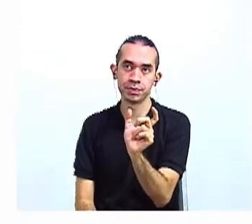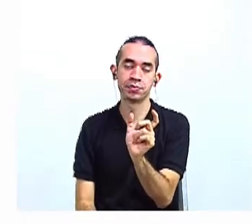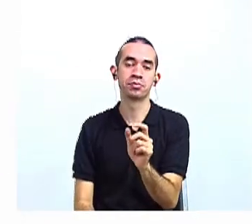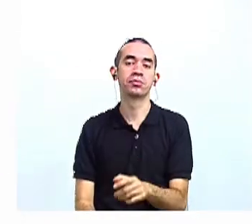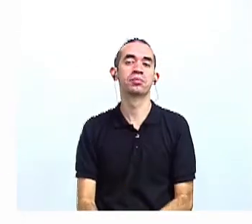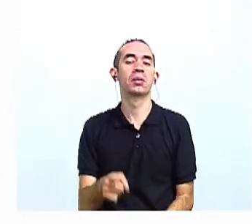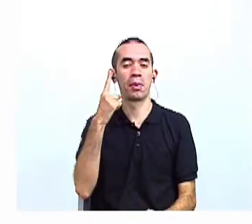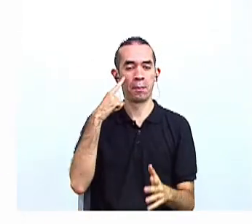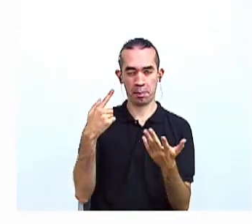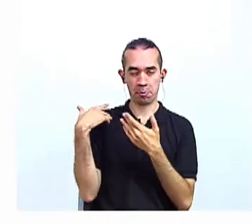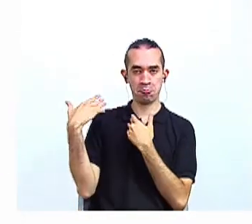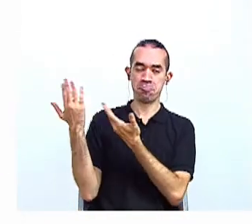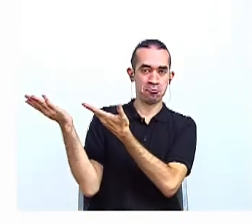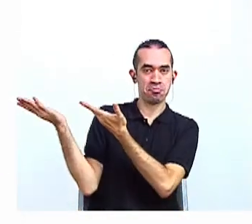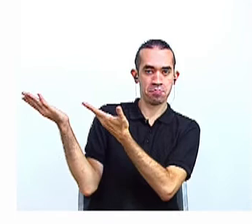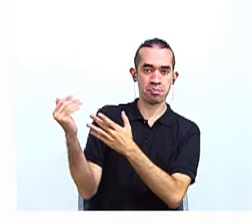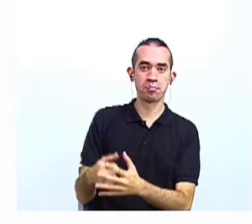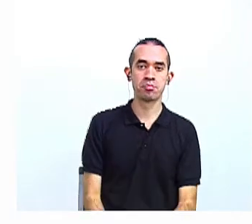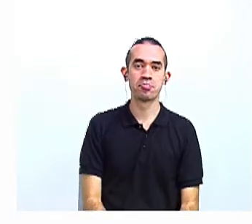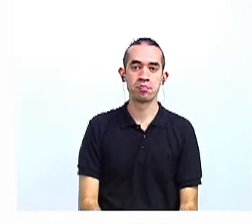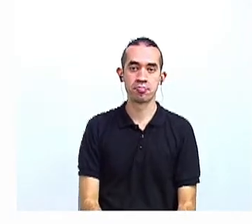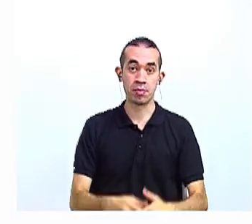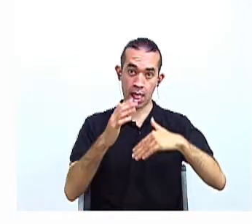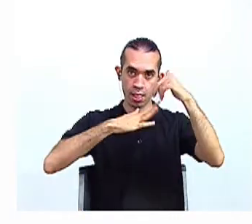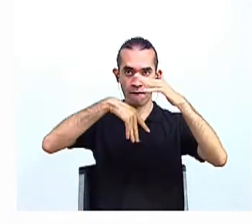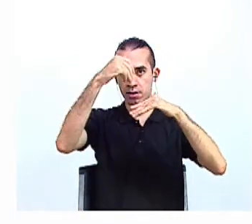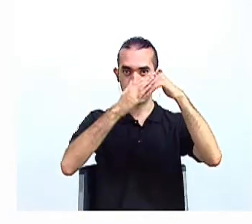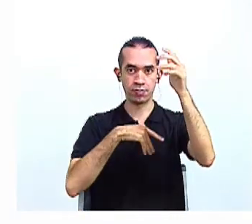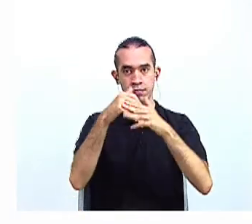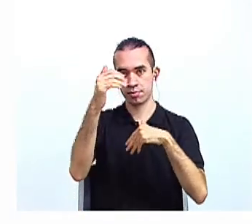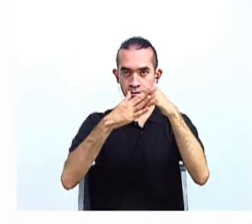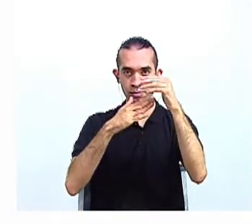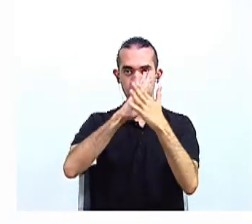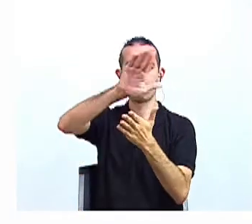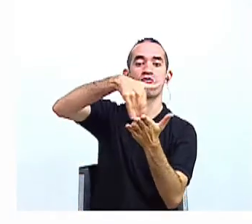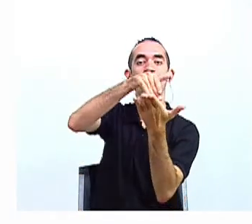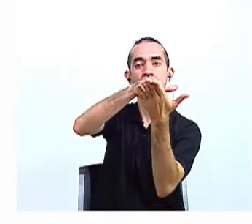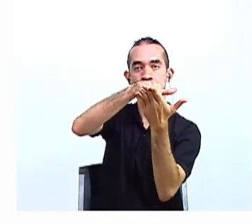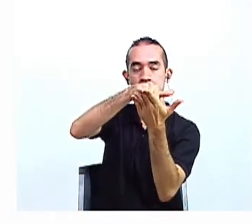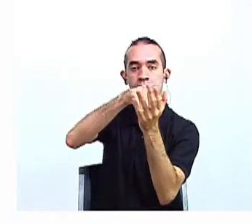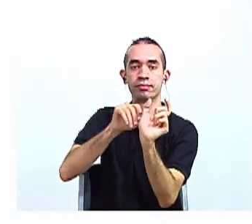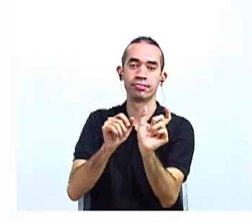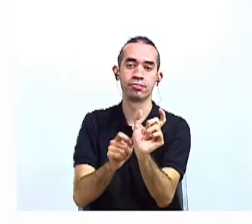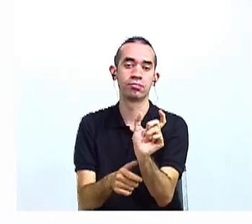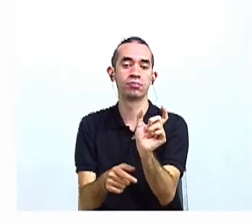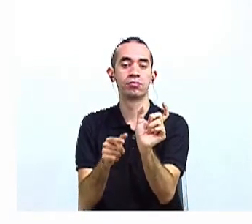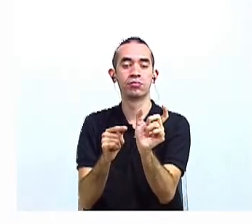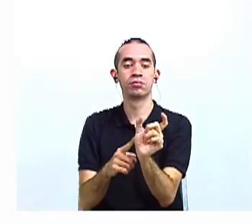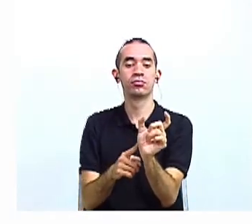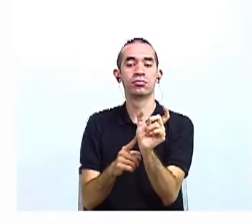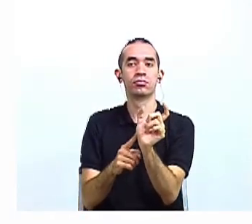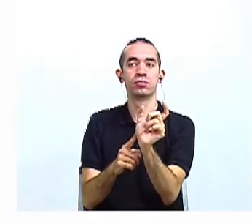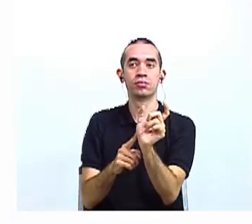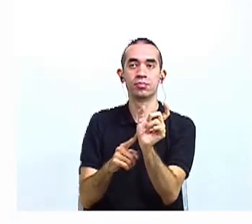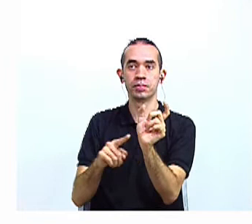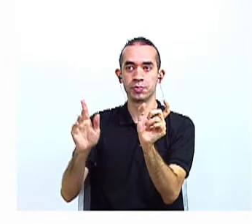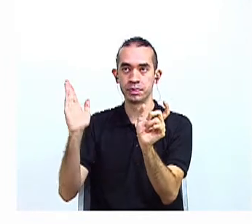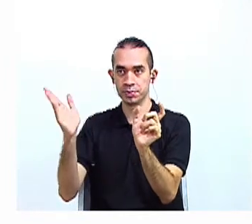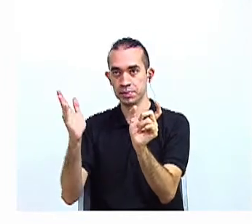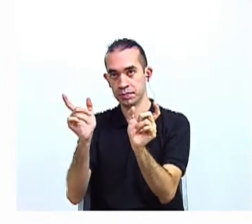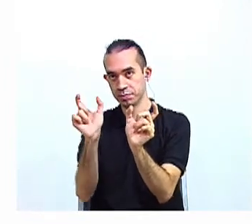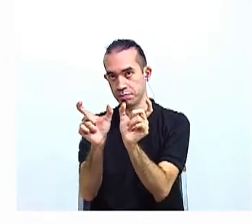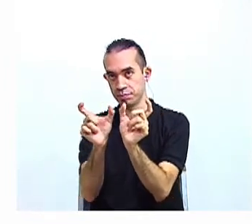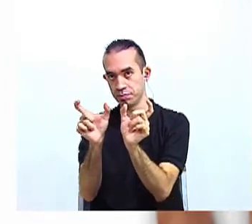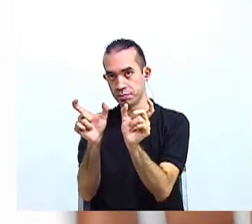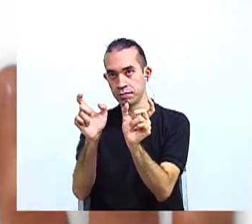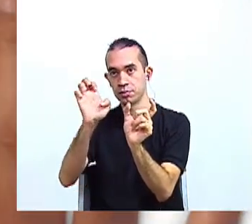Si vemos en detalle, tenemos la palabra edificio, que es el núcleo. Y este núcleo está acompañado por palabras